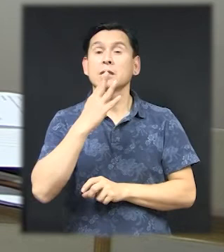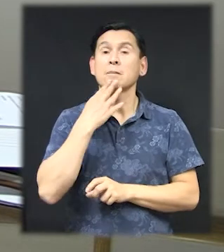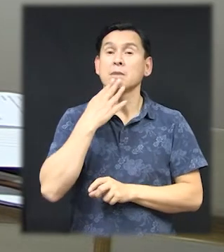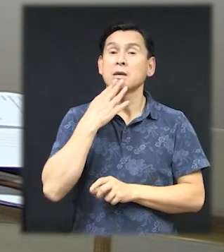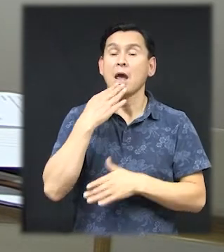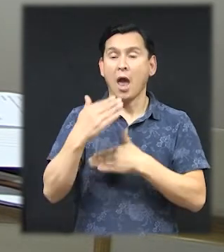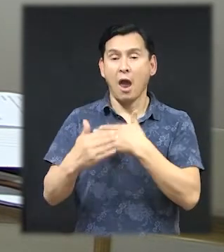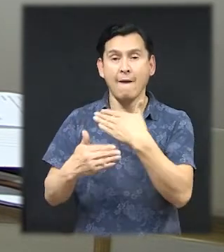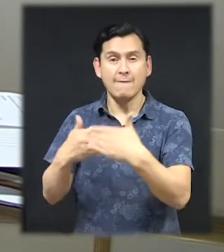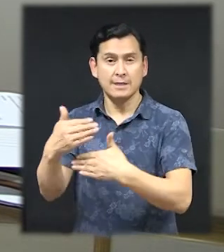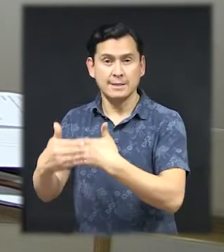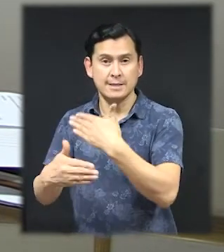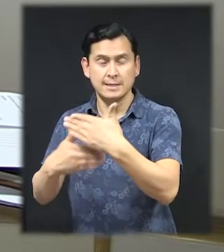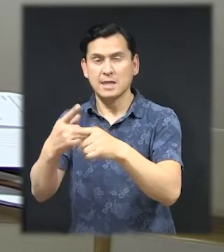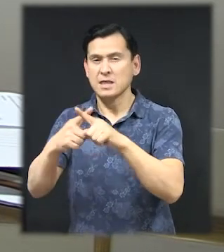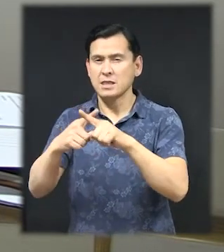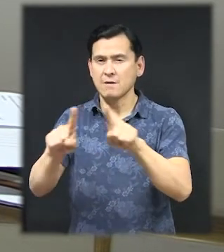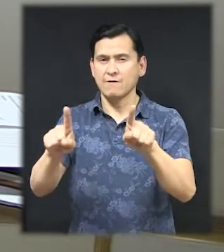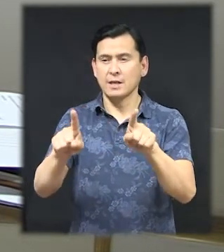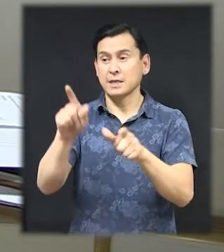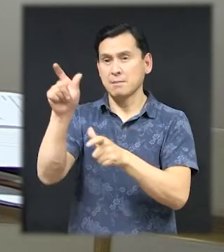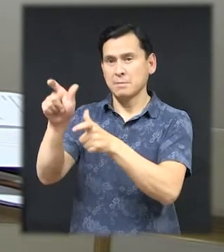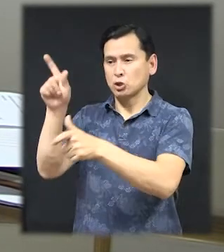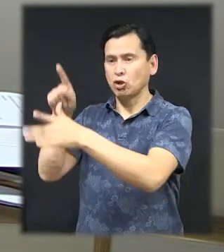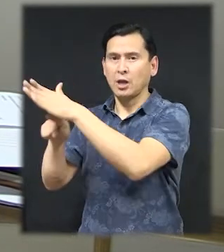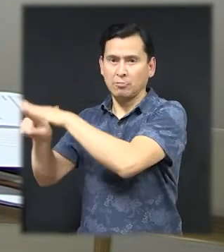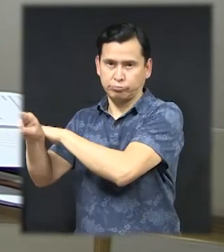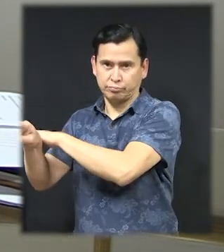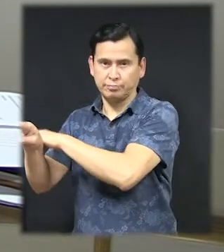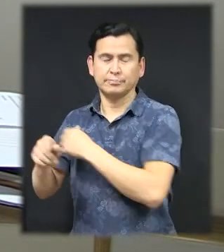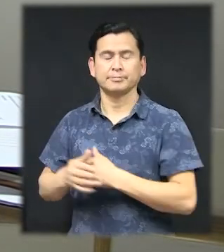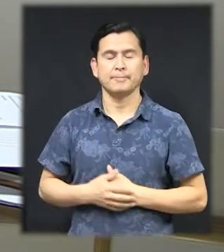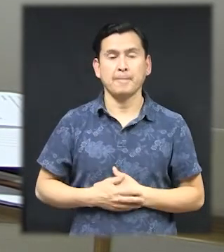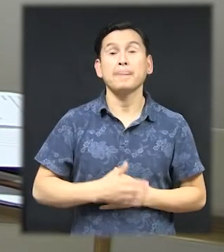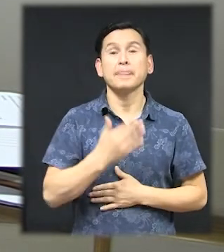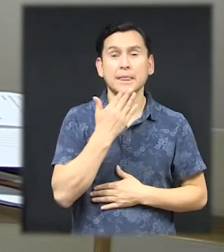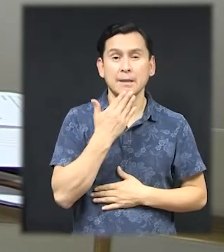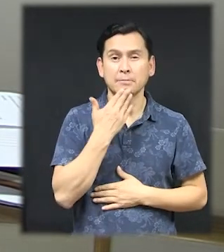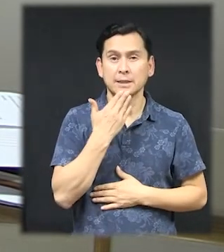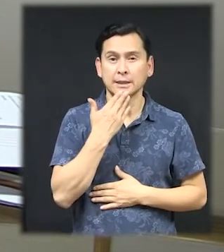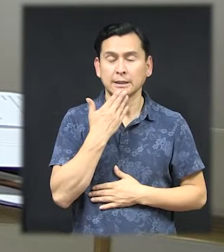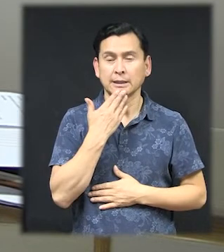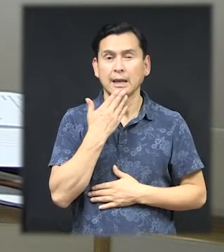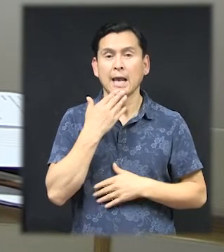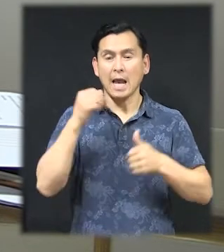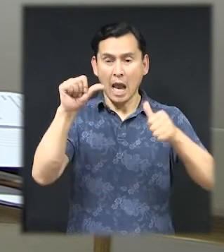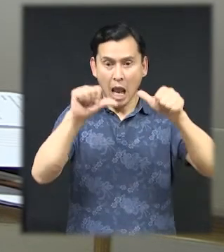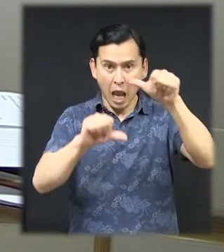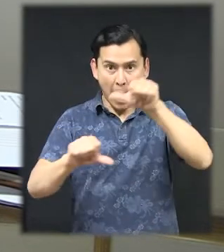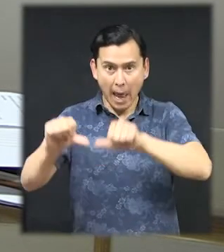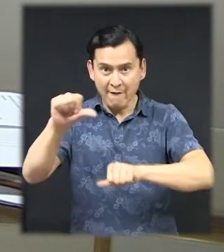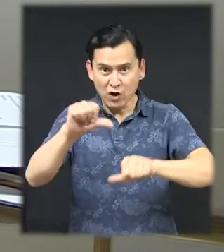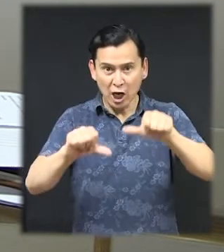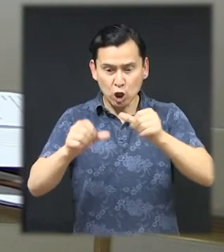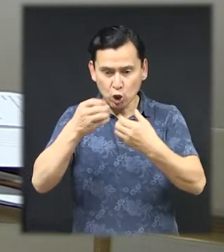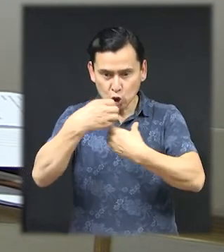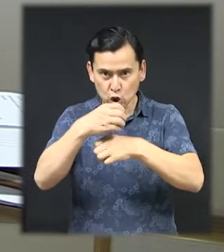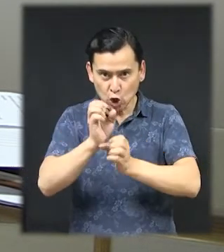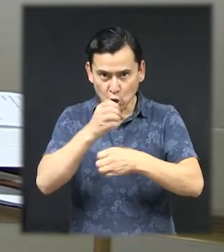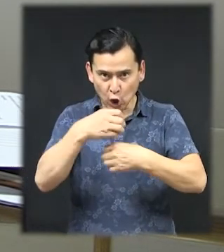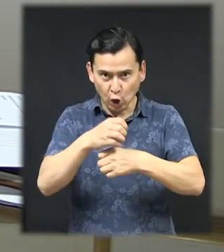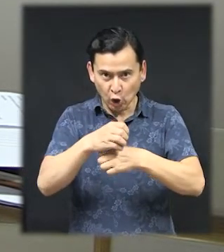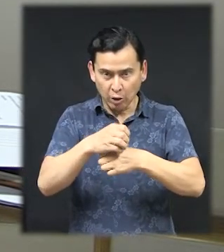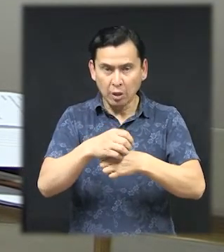morbilidades más preocupantes desde el punto de vista de epidemia que siempre han amenazado la región. No menor